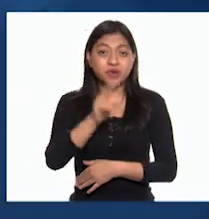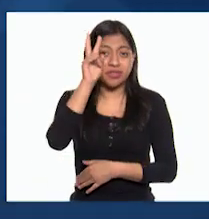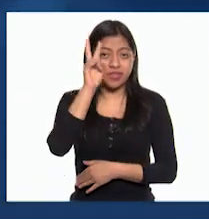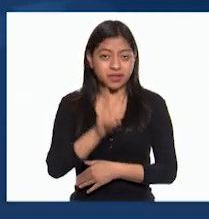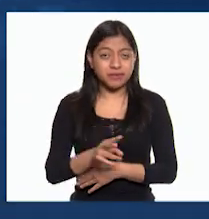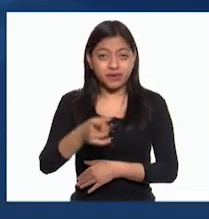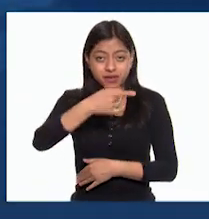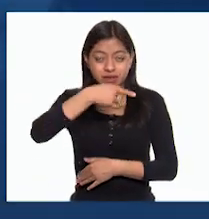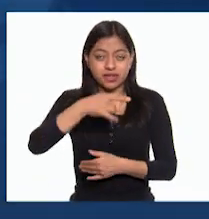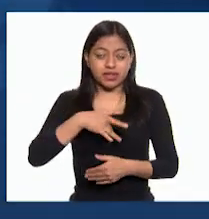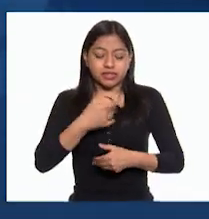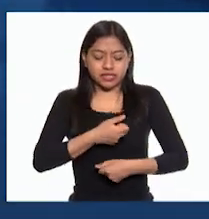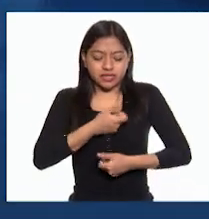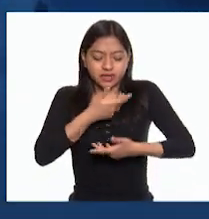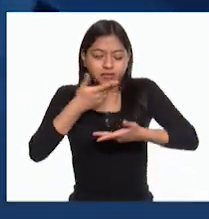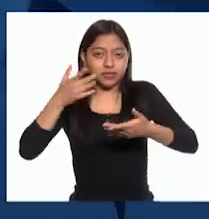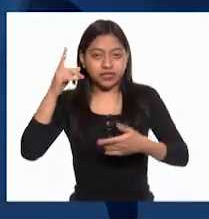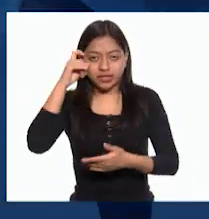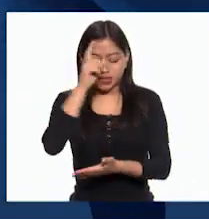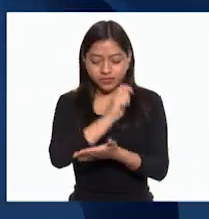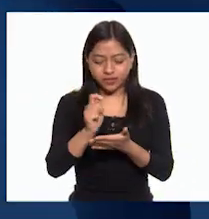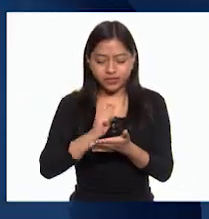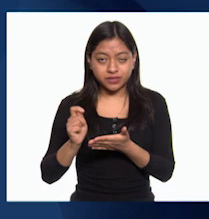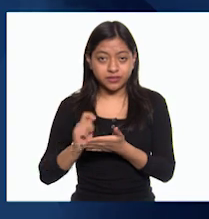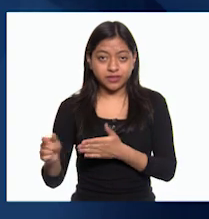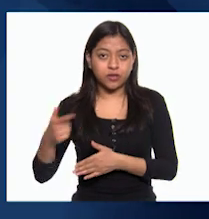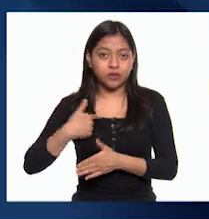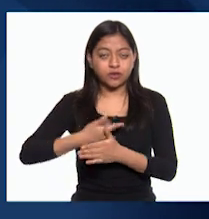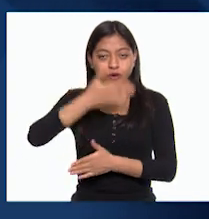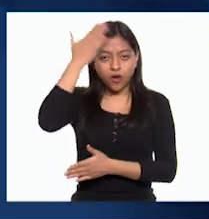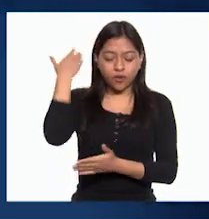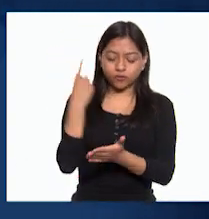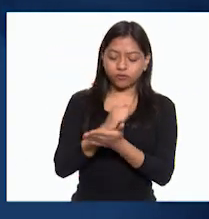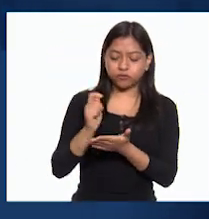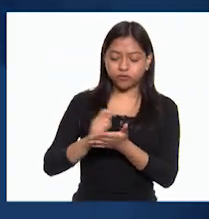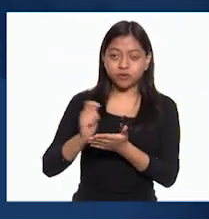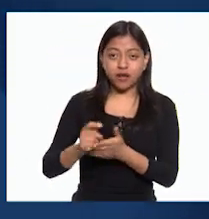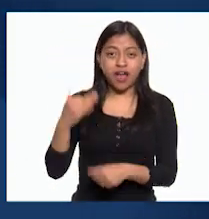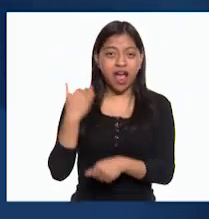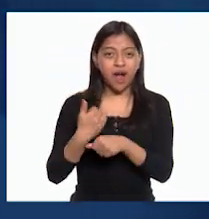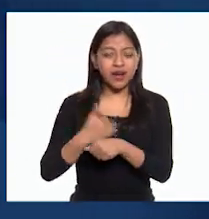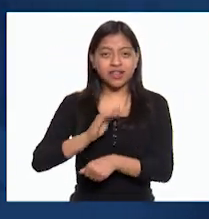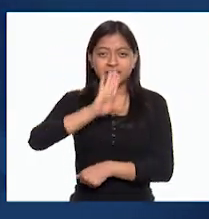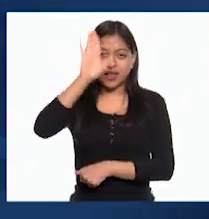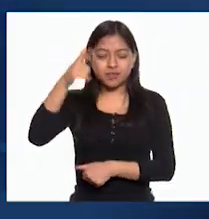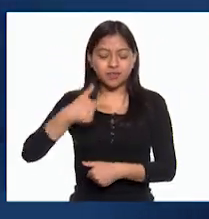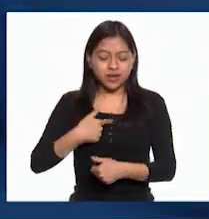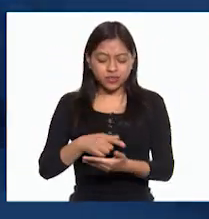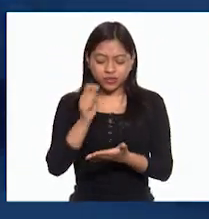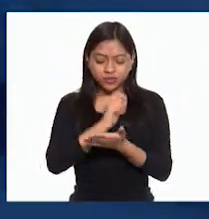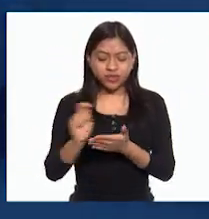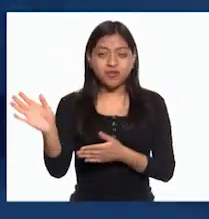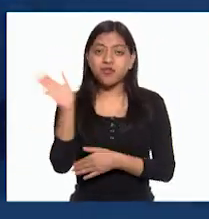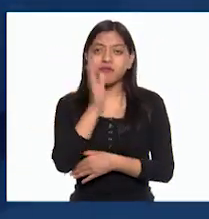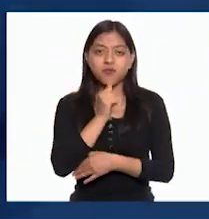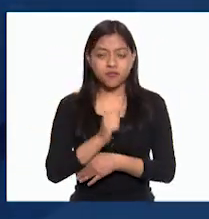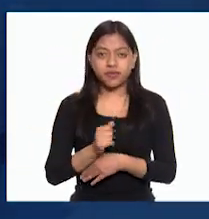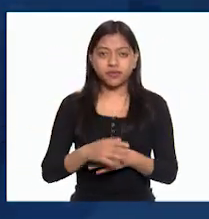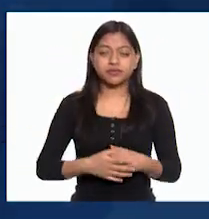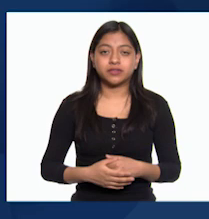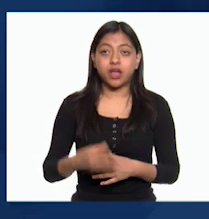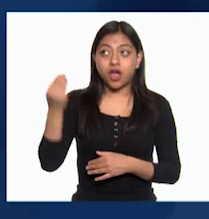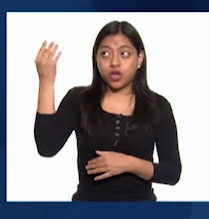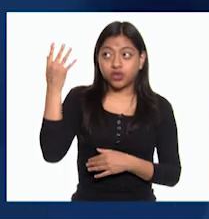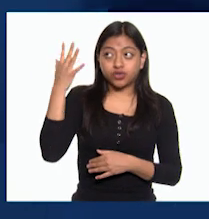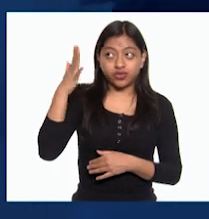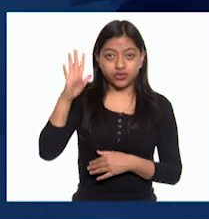cárcel ambulante, son el trueque del fruto en el guijarro, son su escudo, el espejo que finge soles, que